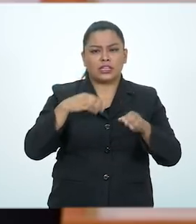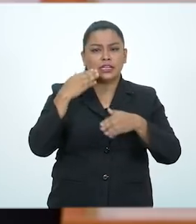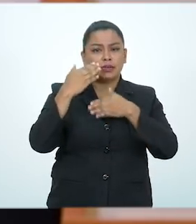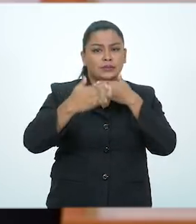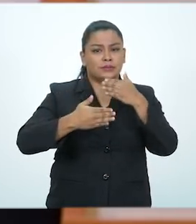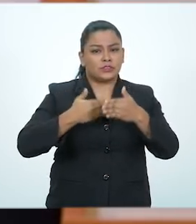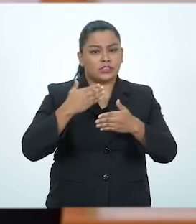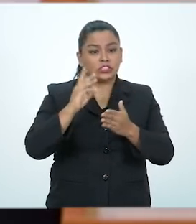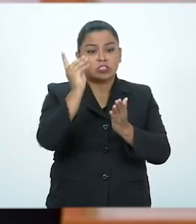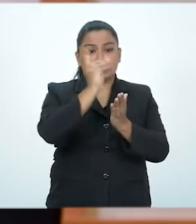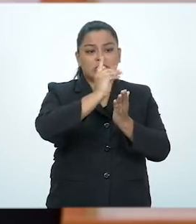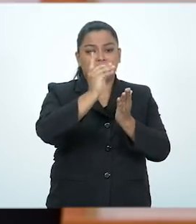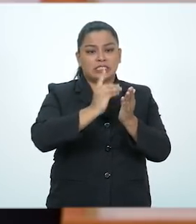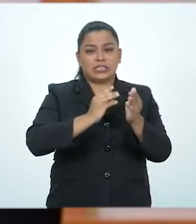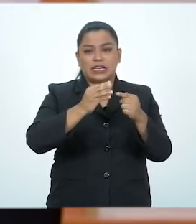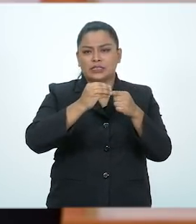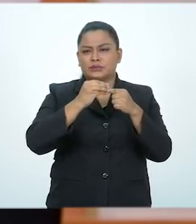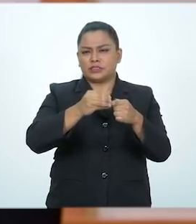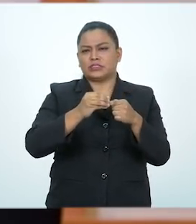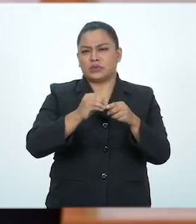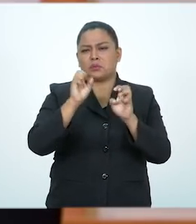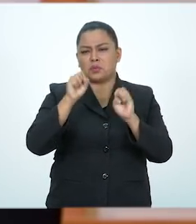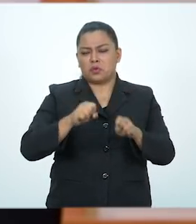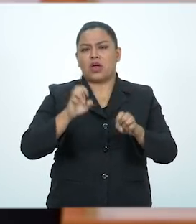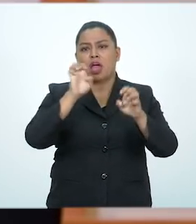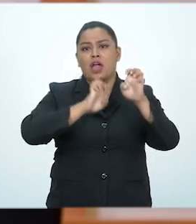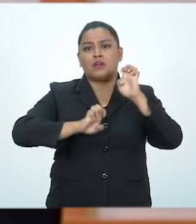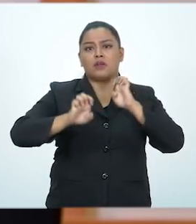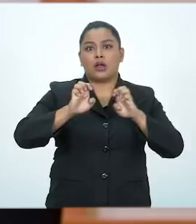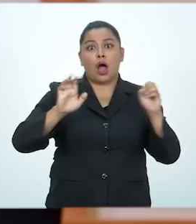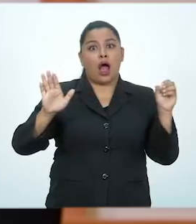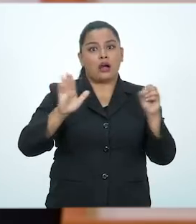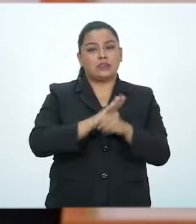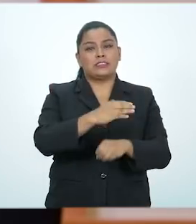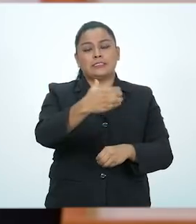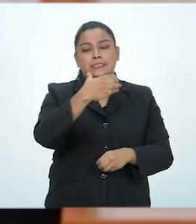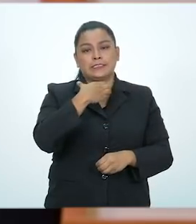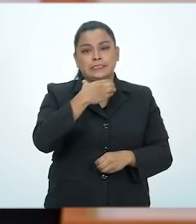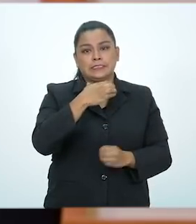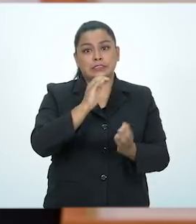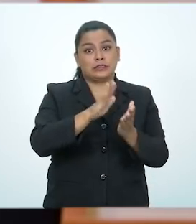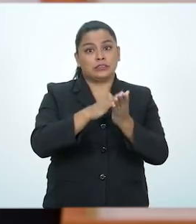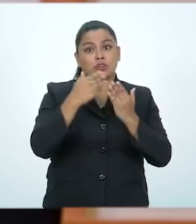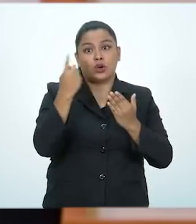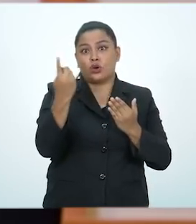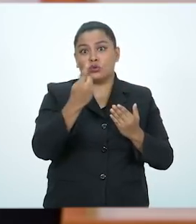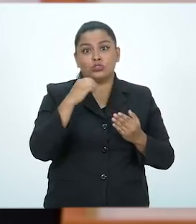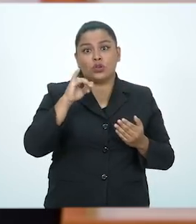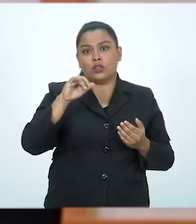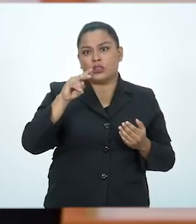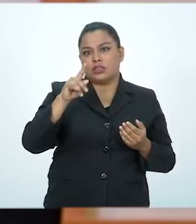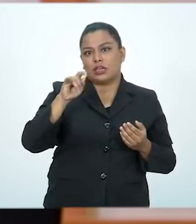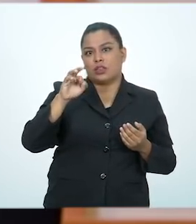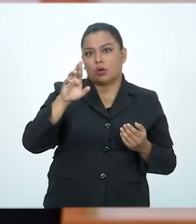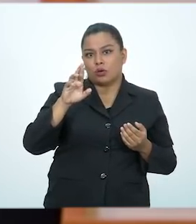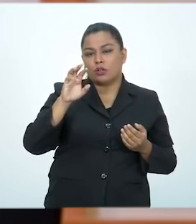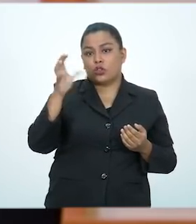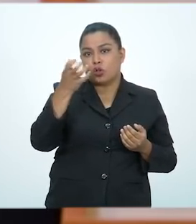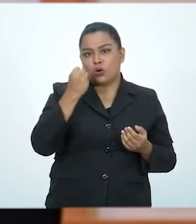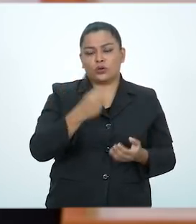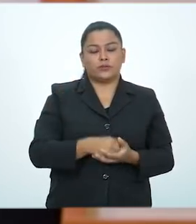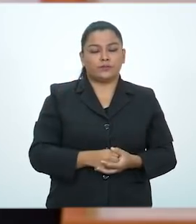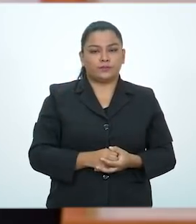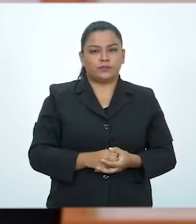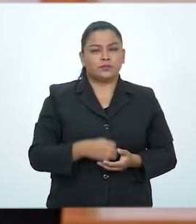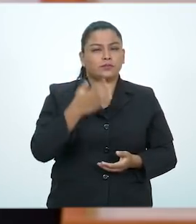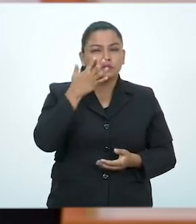procesos específicos para lograr evaluar toda la complejidad que plantea un indicador de logro. Veamos el